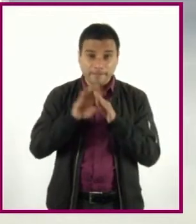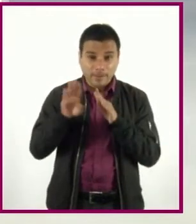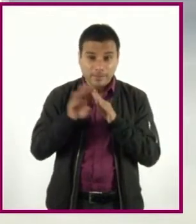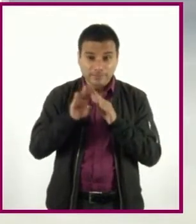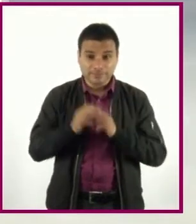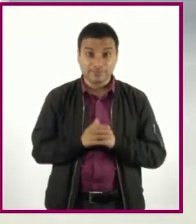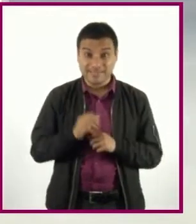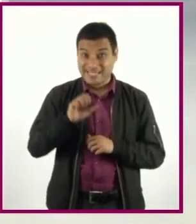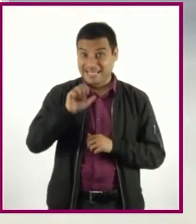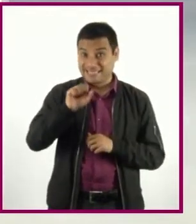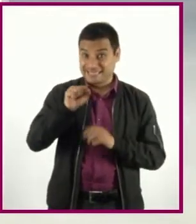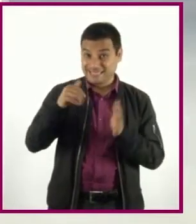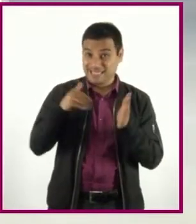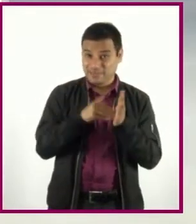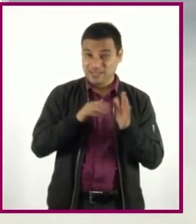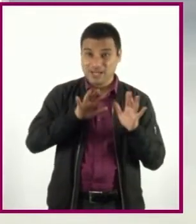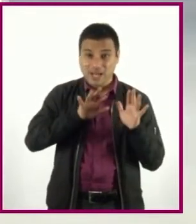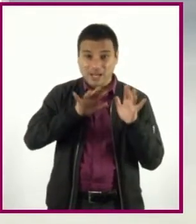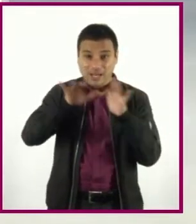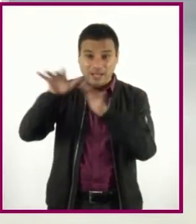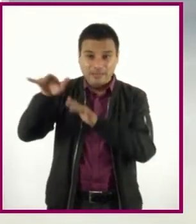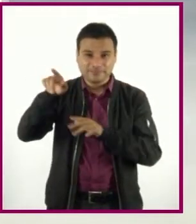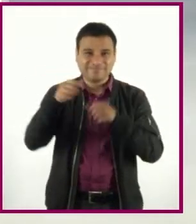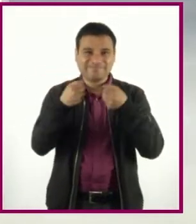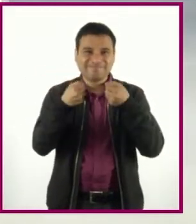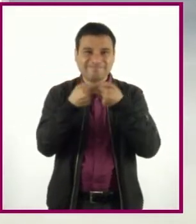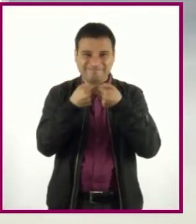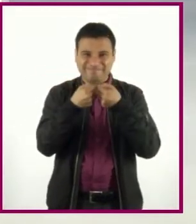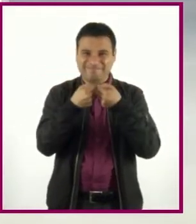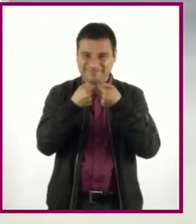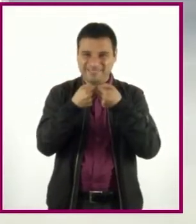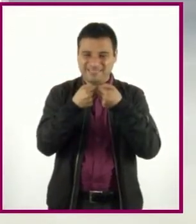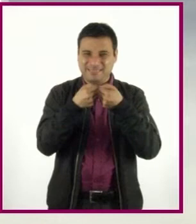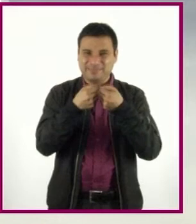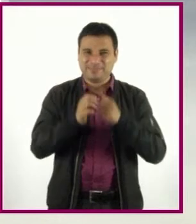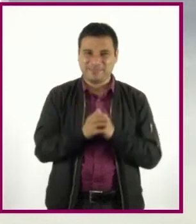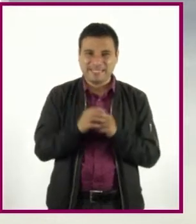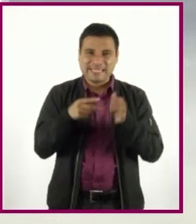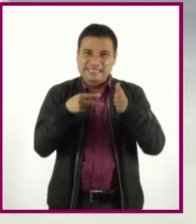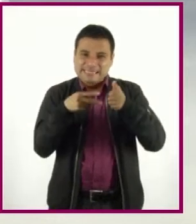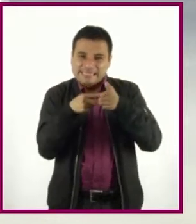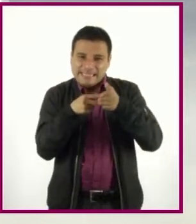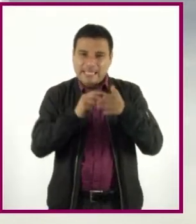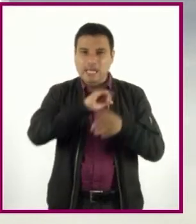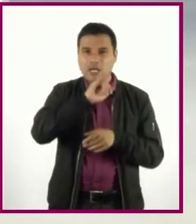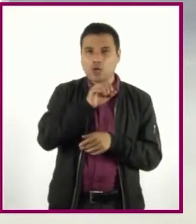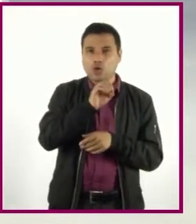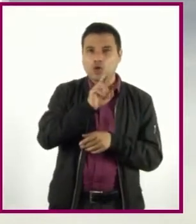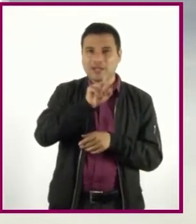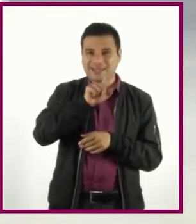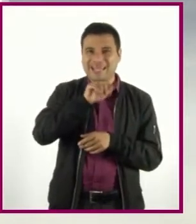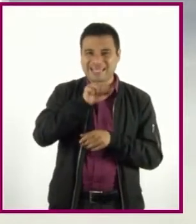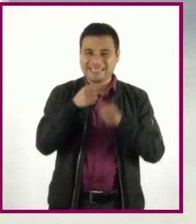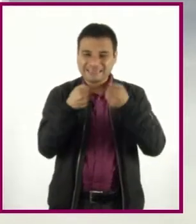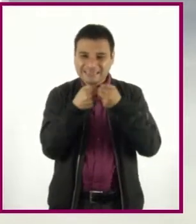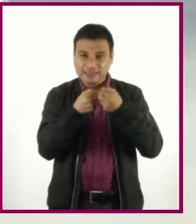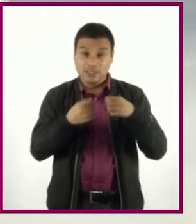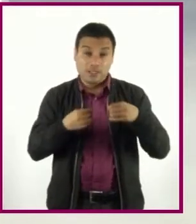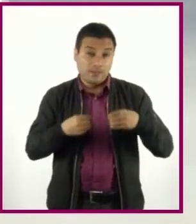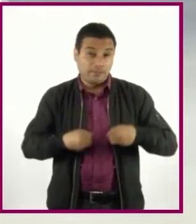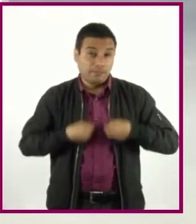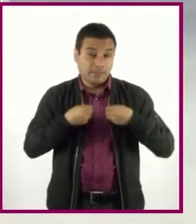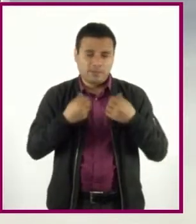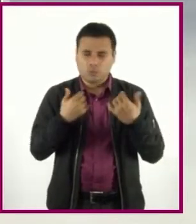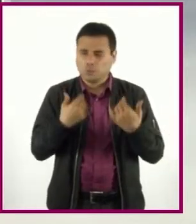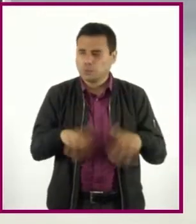unas 60,000 huyeron al cruce fronterizo Nasif-Jaber, entre Siria y Jordania, donde viven en condiciones